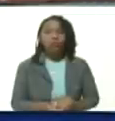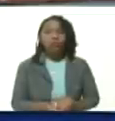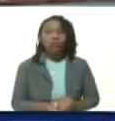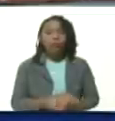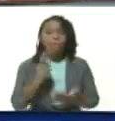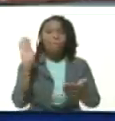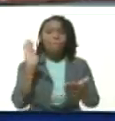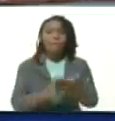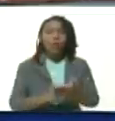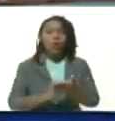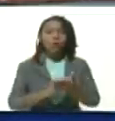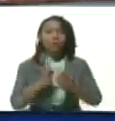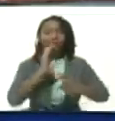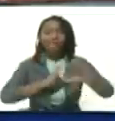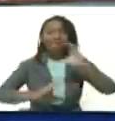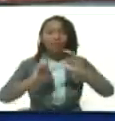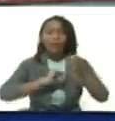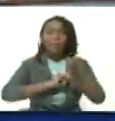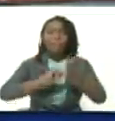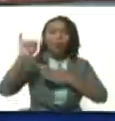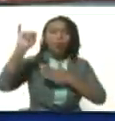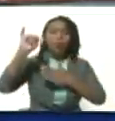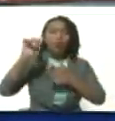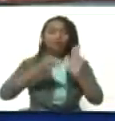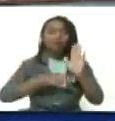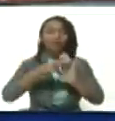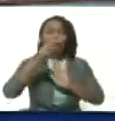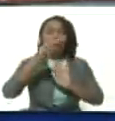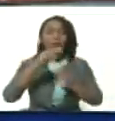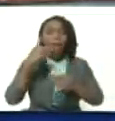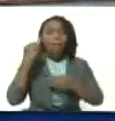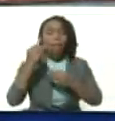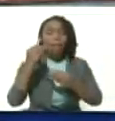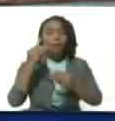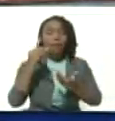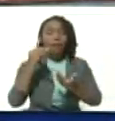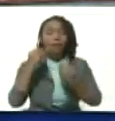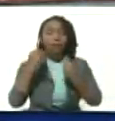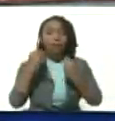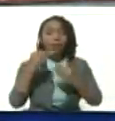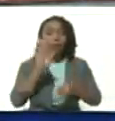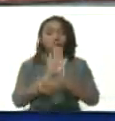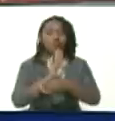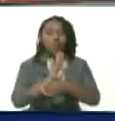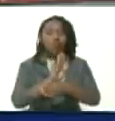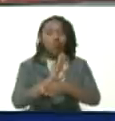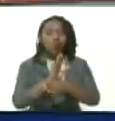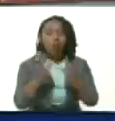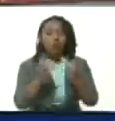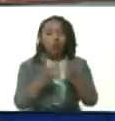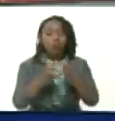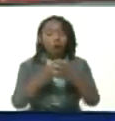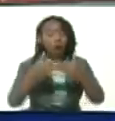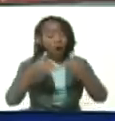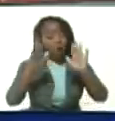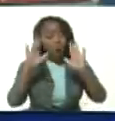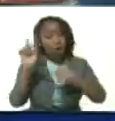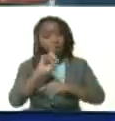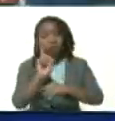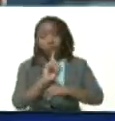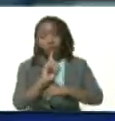Aplicar la ciencia al máximo nivel para cubrir los sectores que aún no